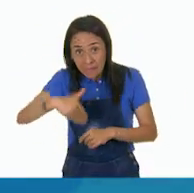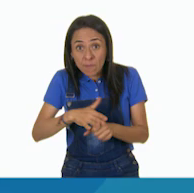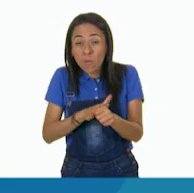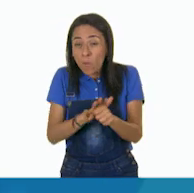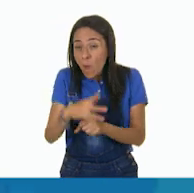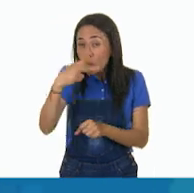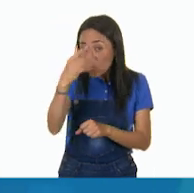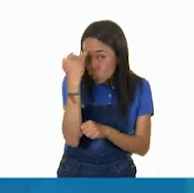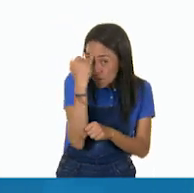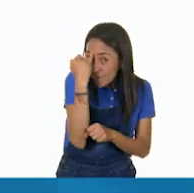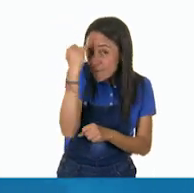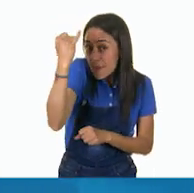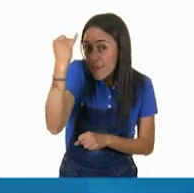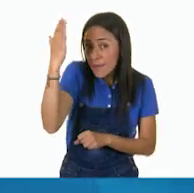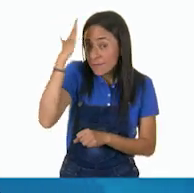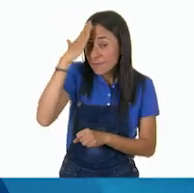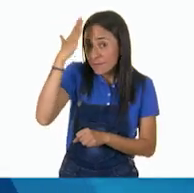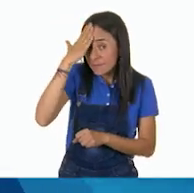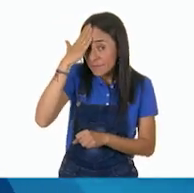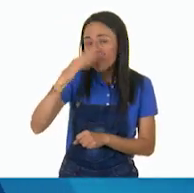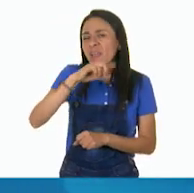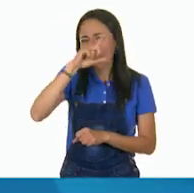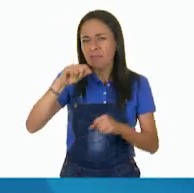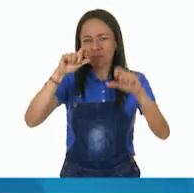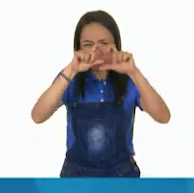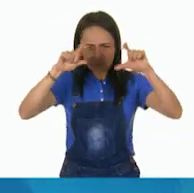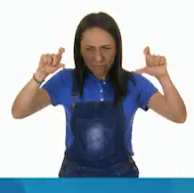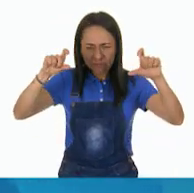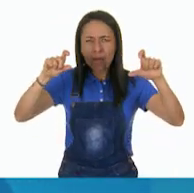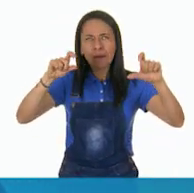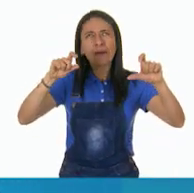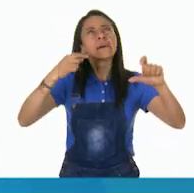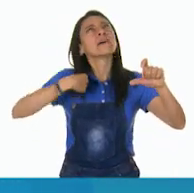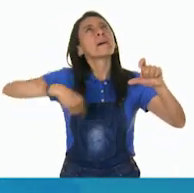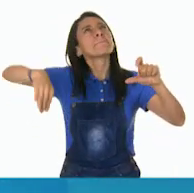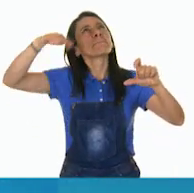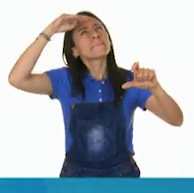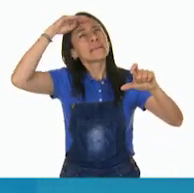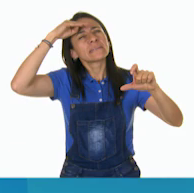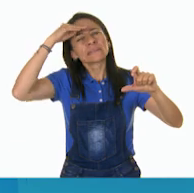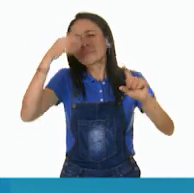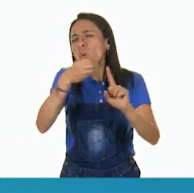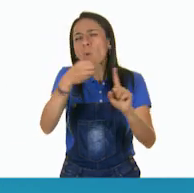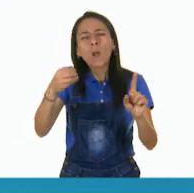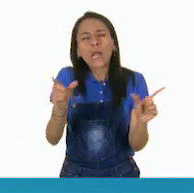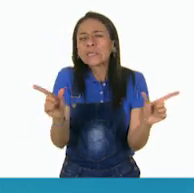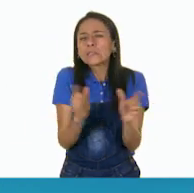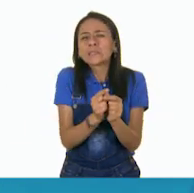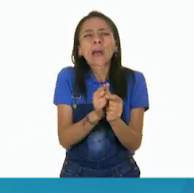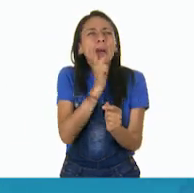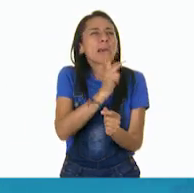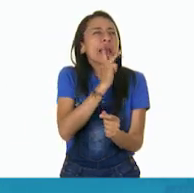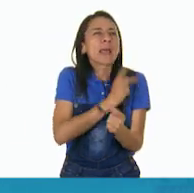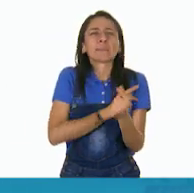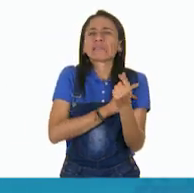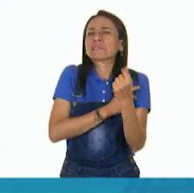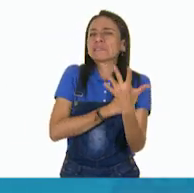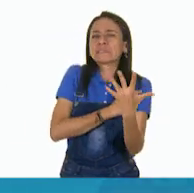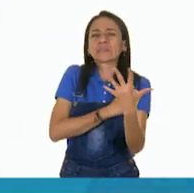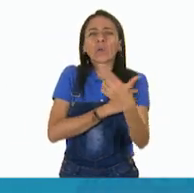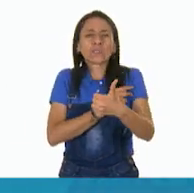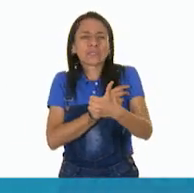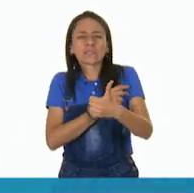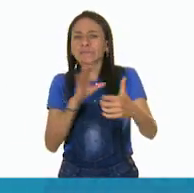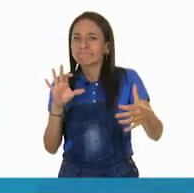grande de esa idea tratas de buscar una frasecita que ni cinco o seis palabras resumen lo que quieres decir de la idea es